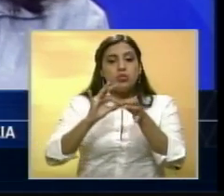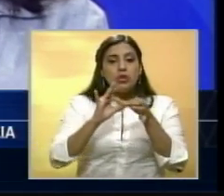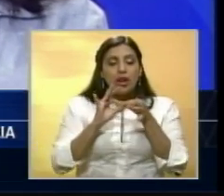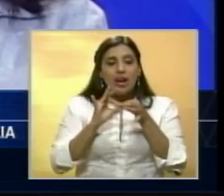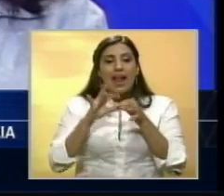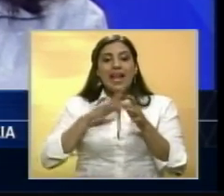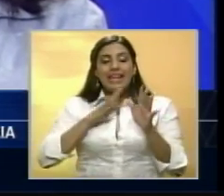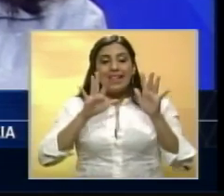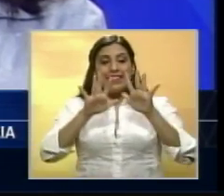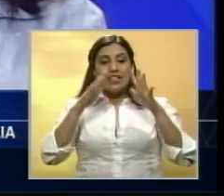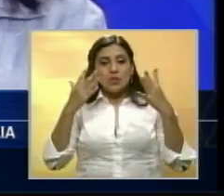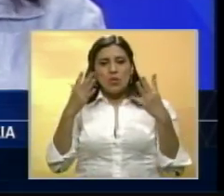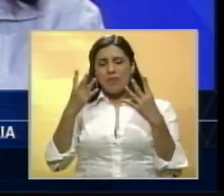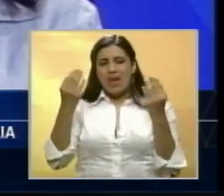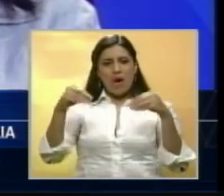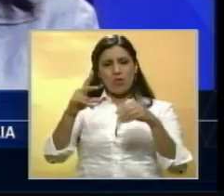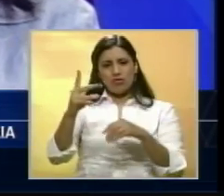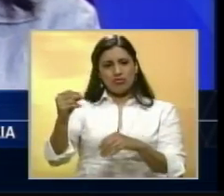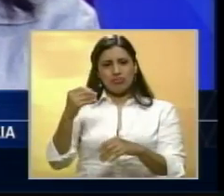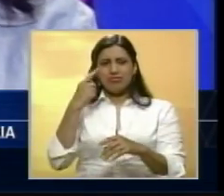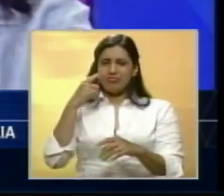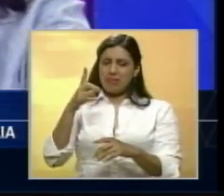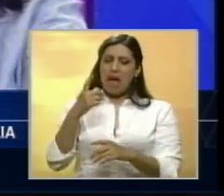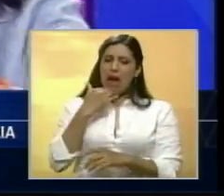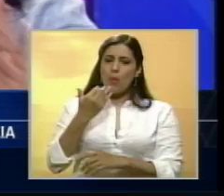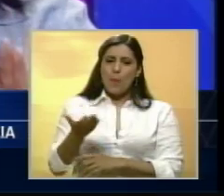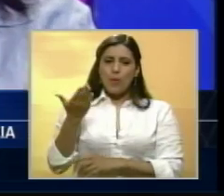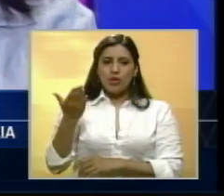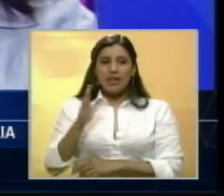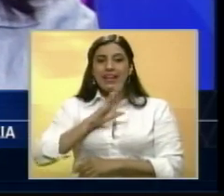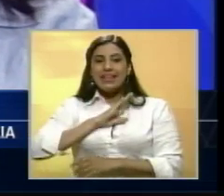hay 19 que lo cuestionan, cosa sumamente